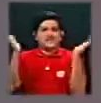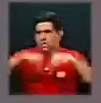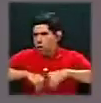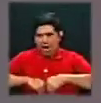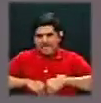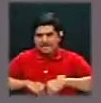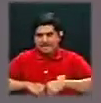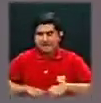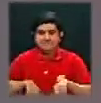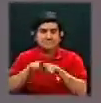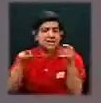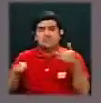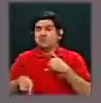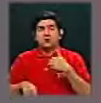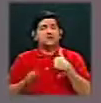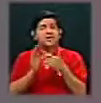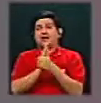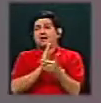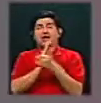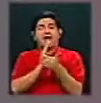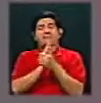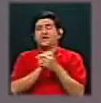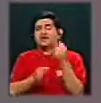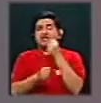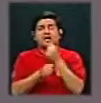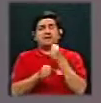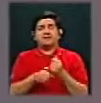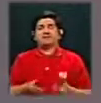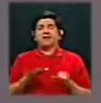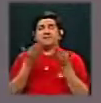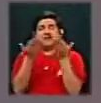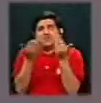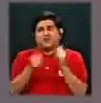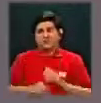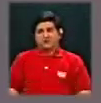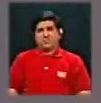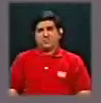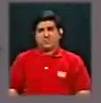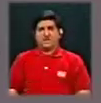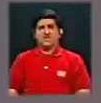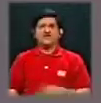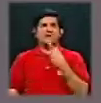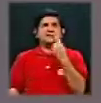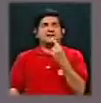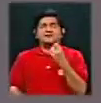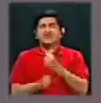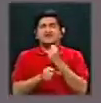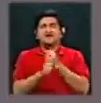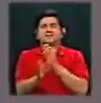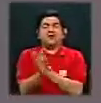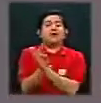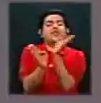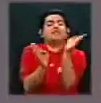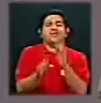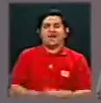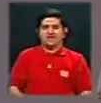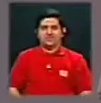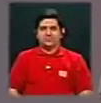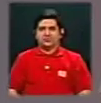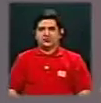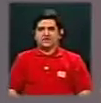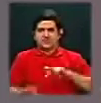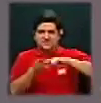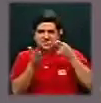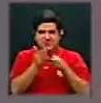inexistentes, tampoco tienen capacidad para generar empleos, lo que llamaríamos empleos indirectos, empleos que se generarían